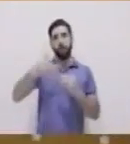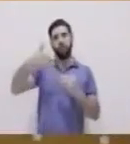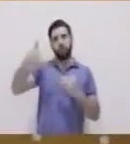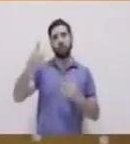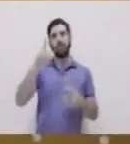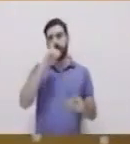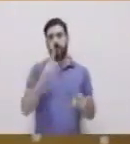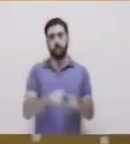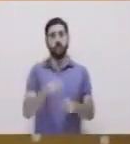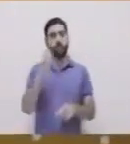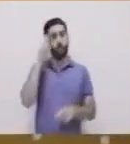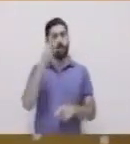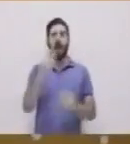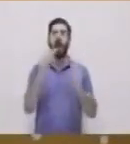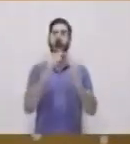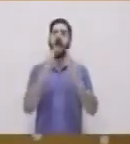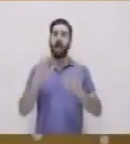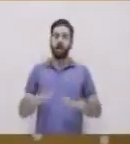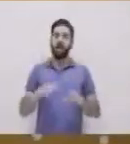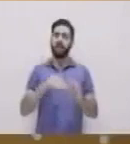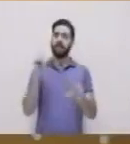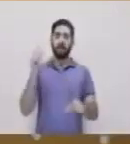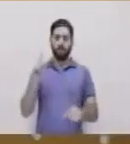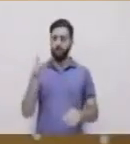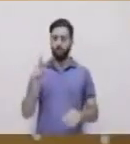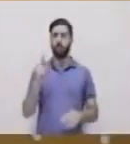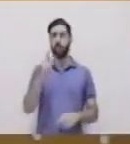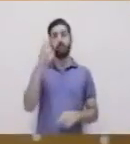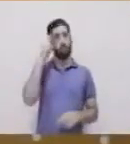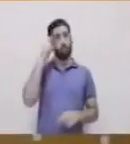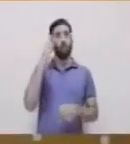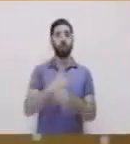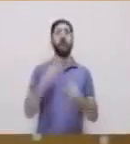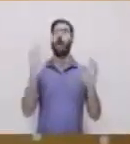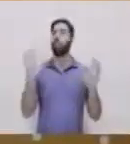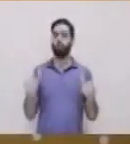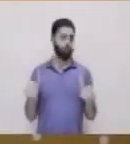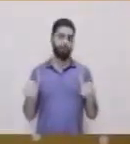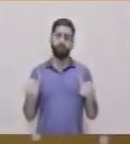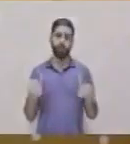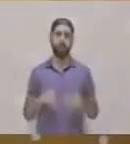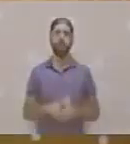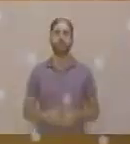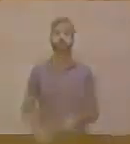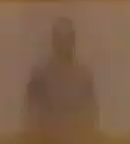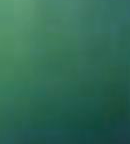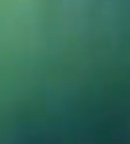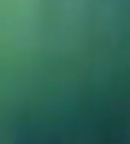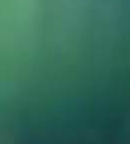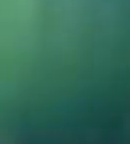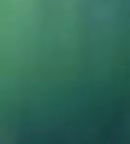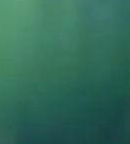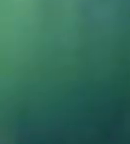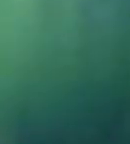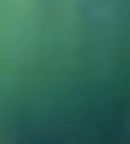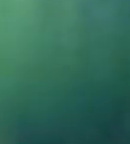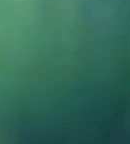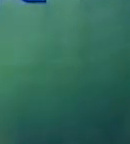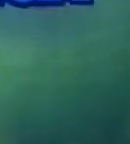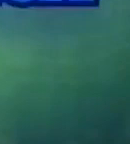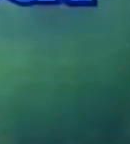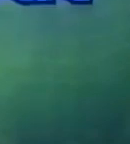siguientes que vienen. Recuerden no salir de casa si no es necesario, pero lo más importante, que Guatemala no se detiene.